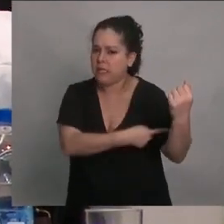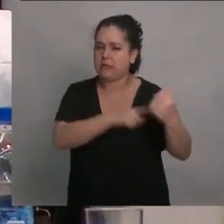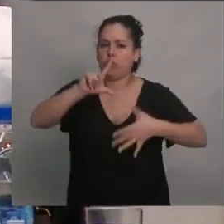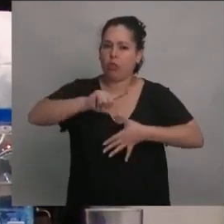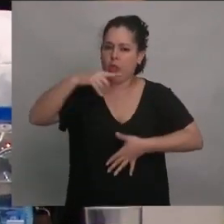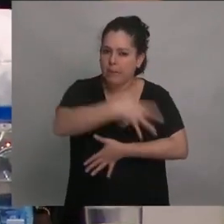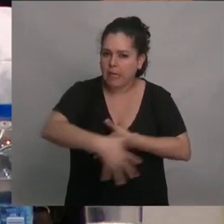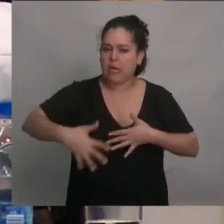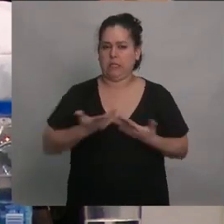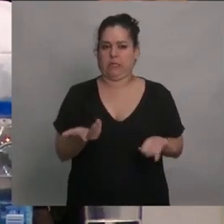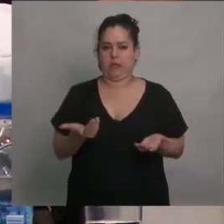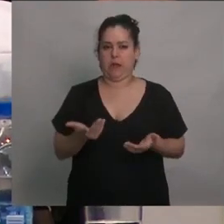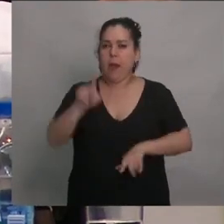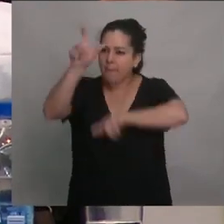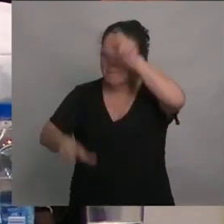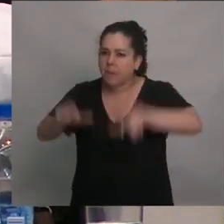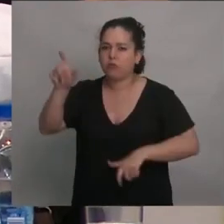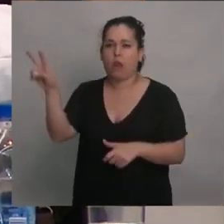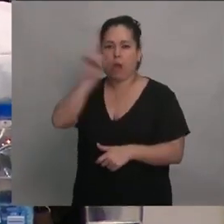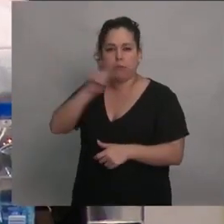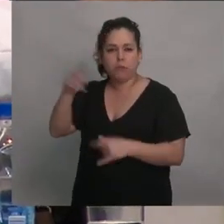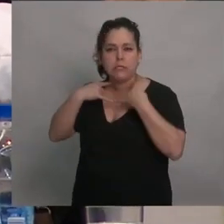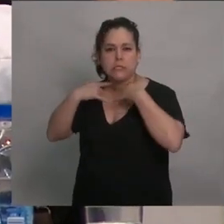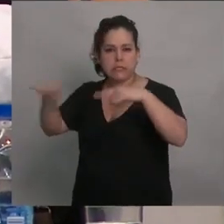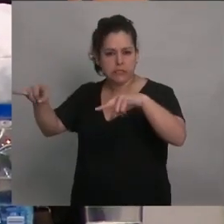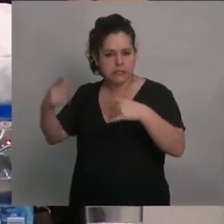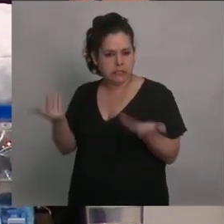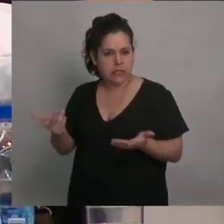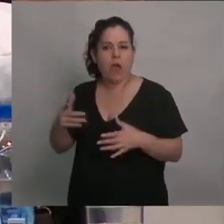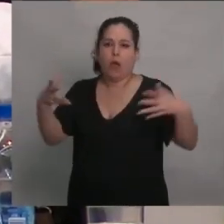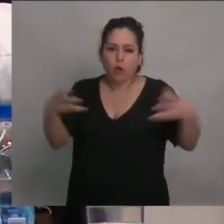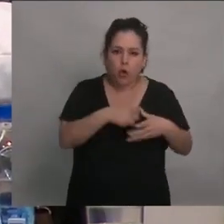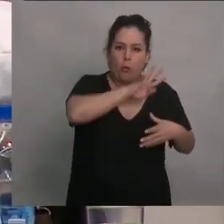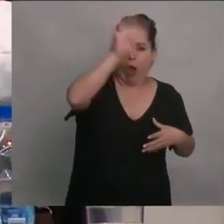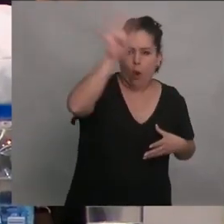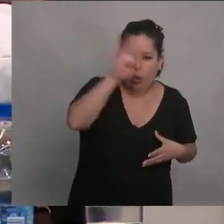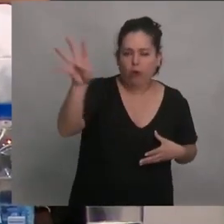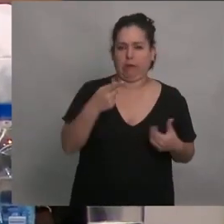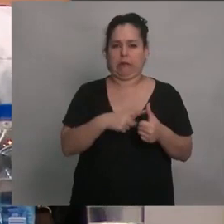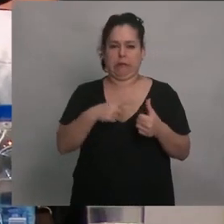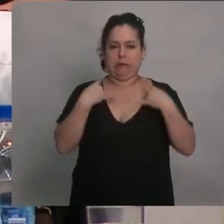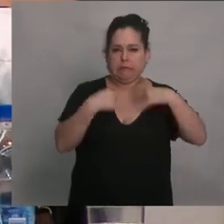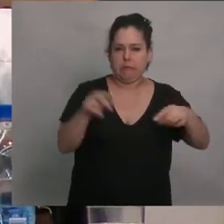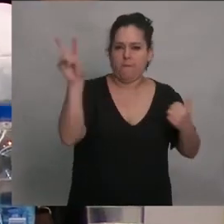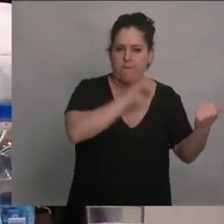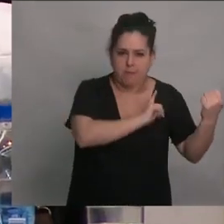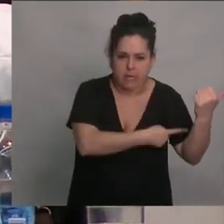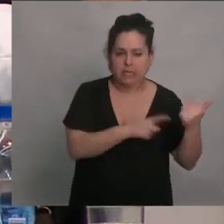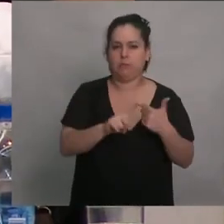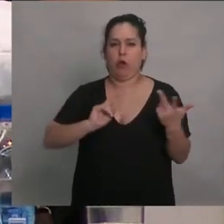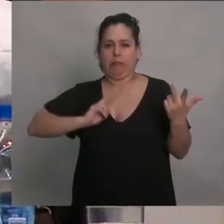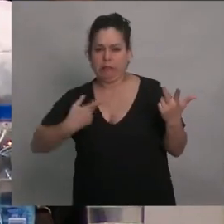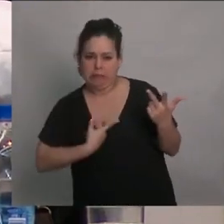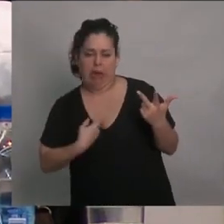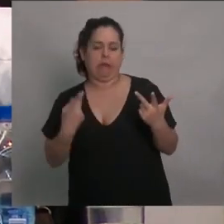Latina, las voces de los feminismos indígenas, de los feminismos afrolatinos, de los feminismos trans y de